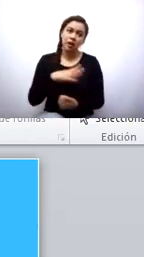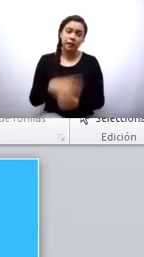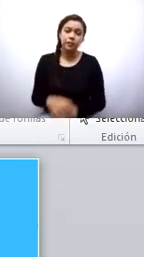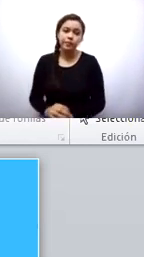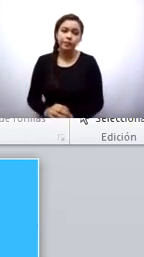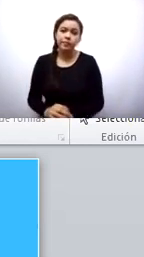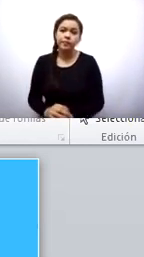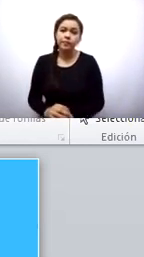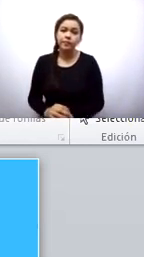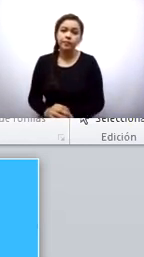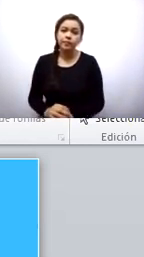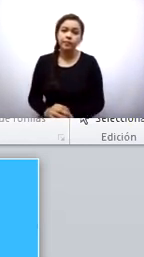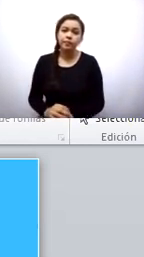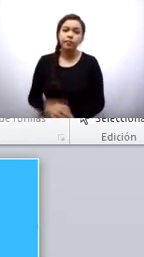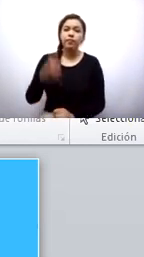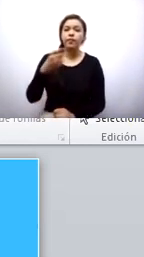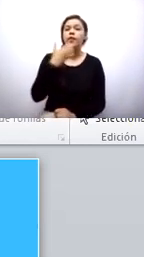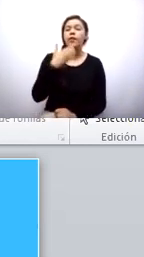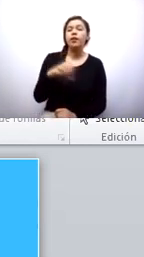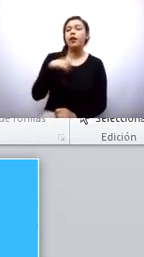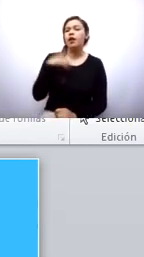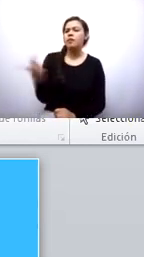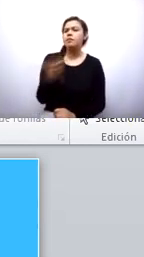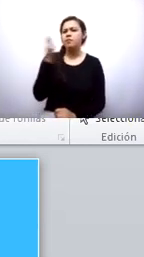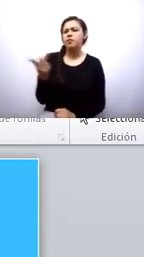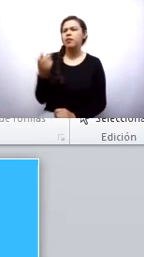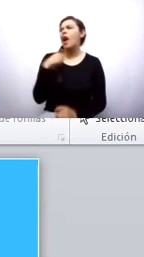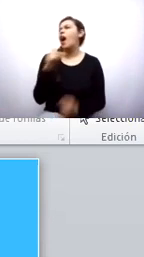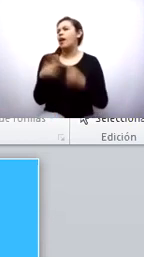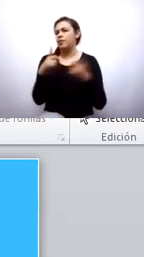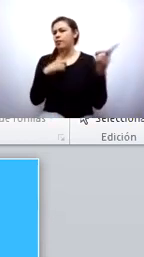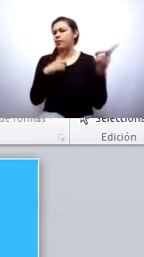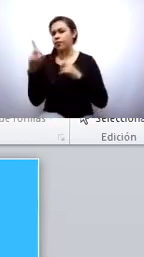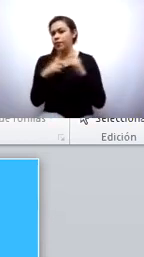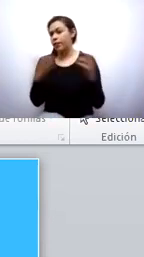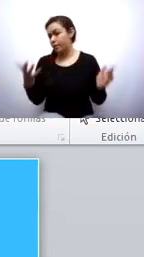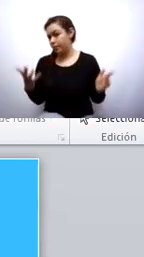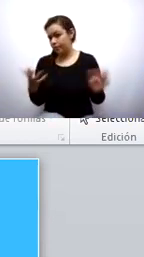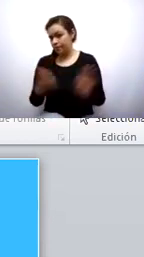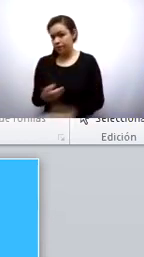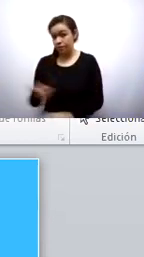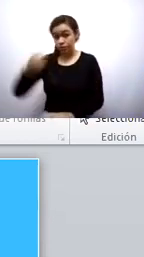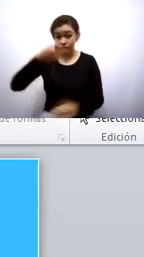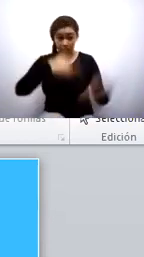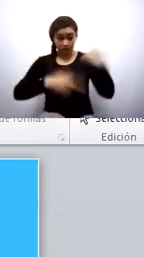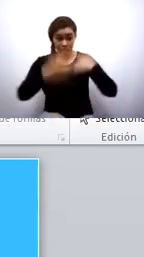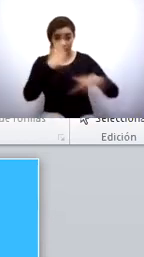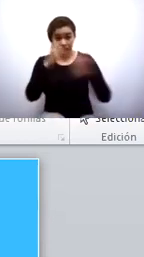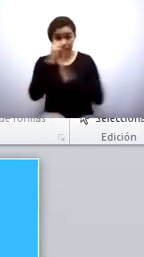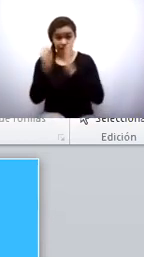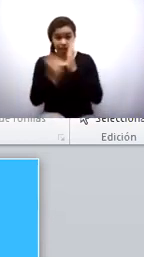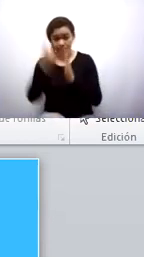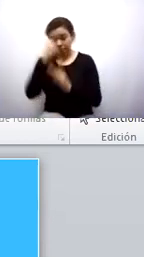Y pues justamente ese comentario me lleva a una pregunta, a una interrogante. ¿Ya quieren regresar al sistema presencial